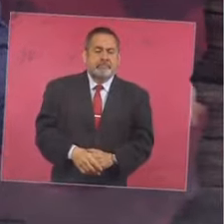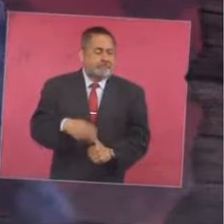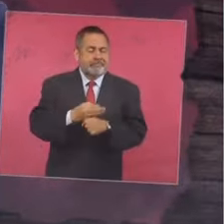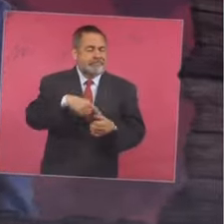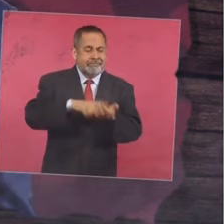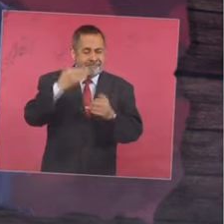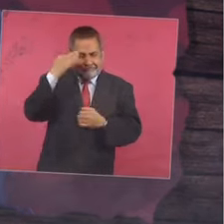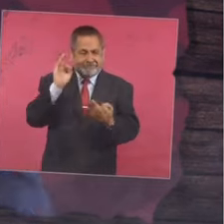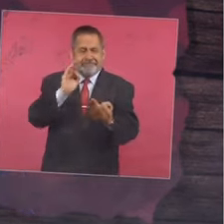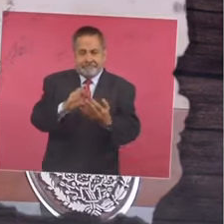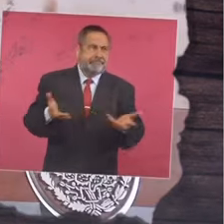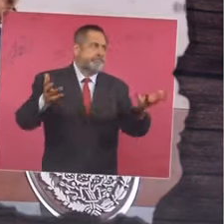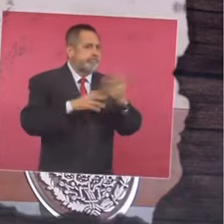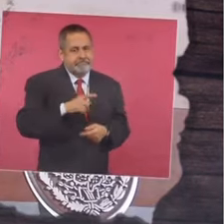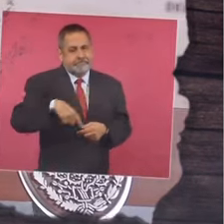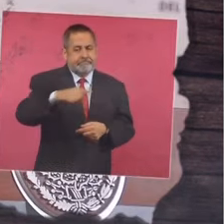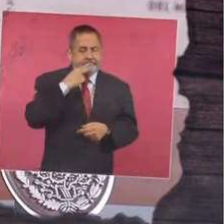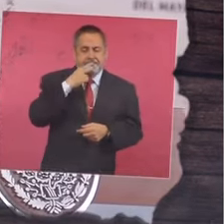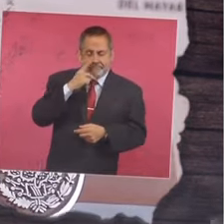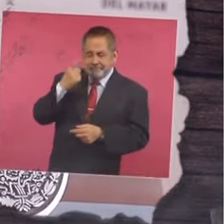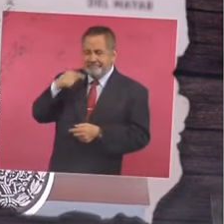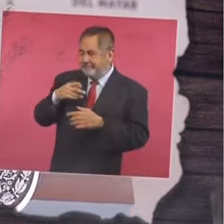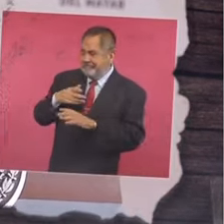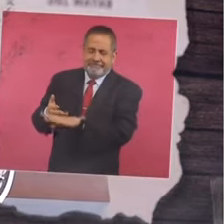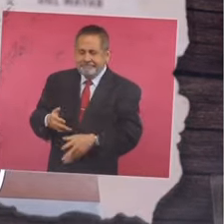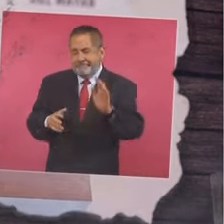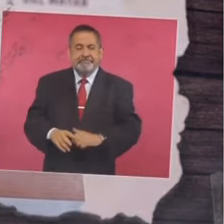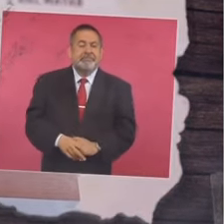la temporada, ahora todo se vuelve, ¿no?